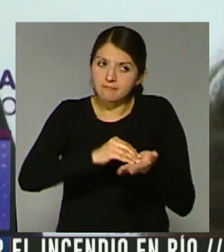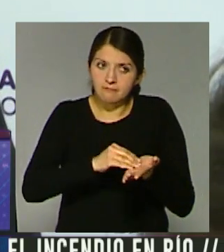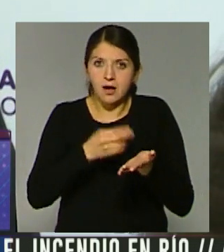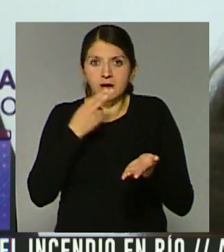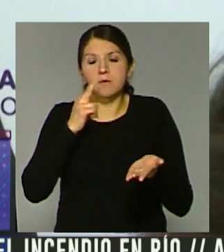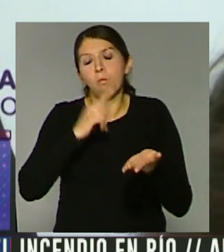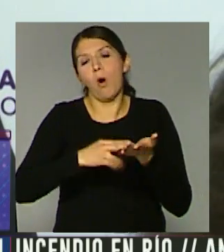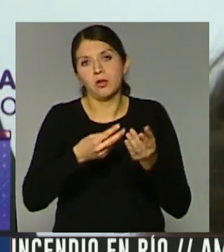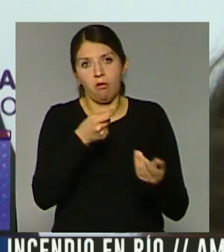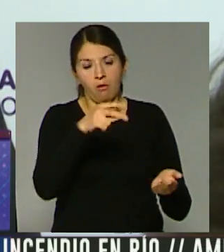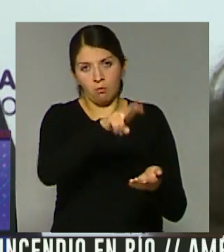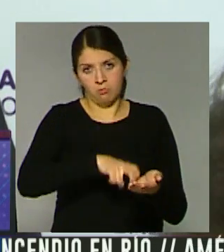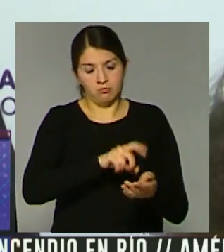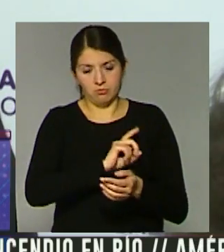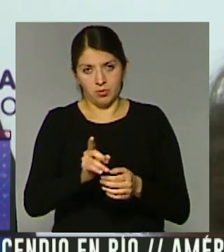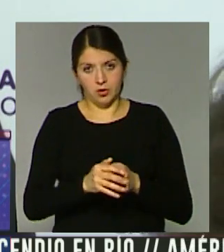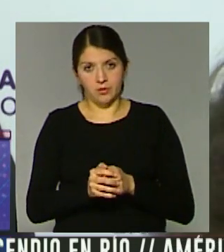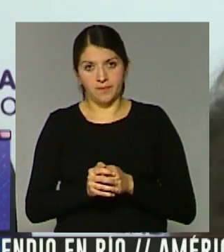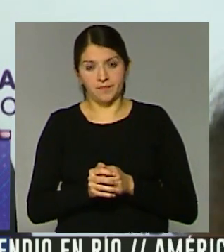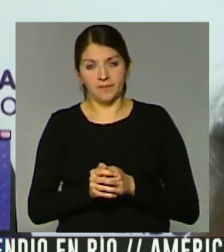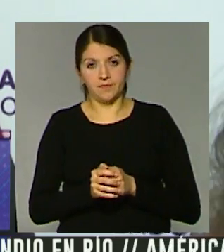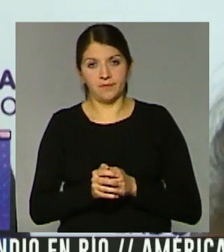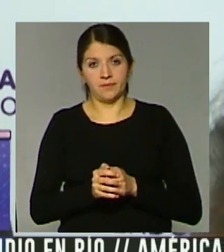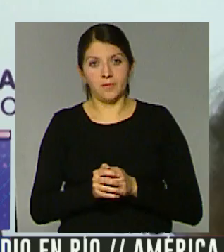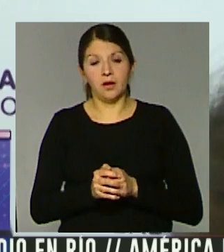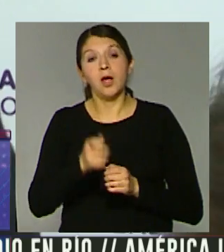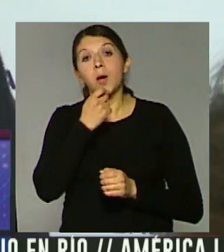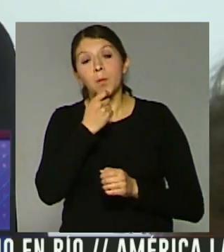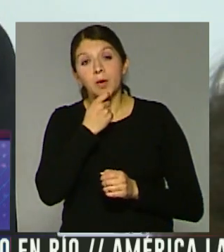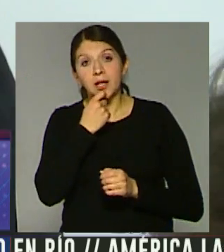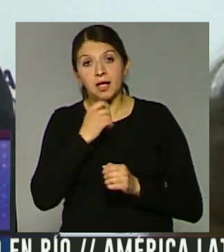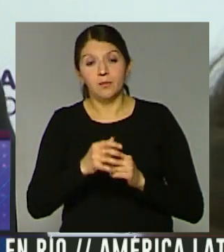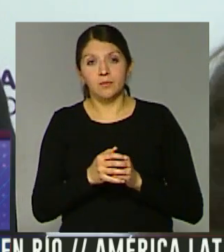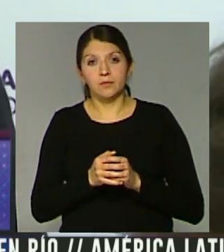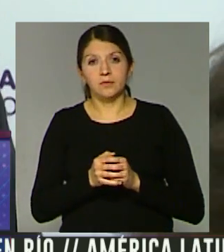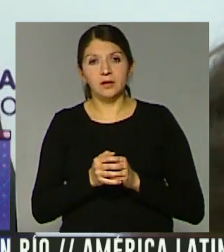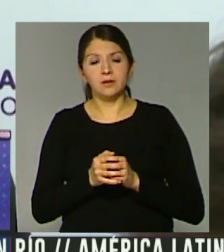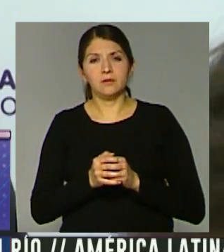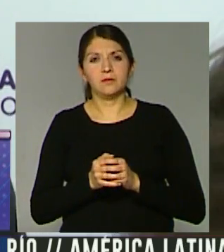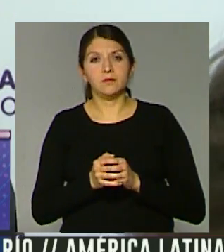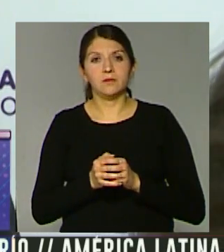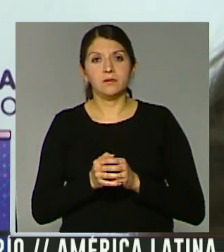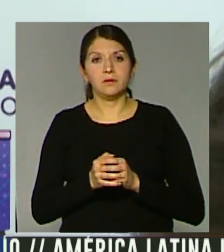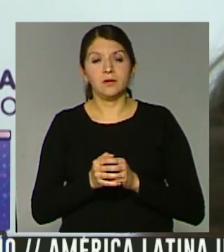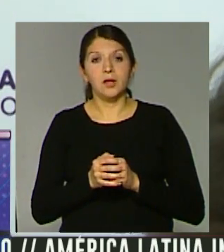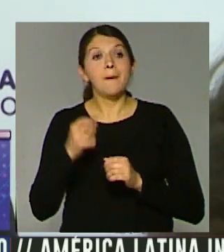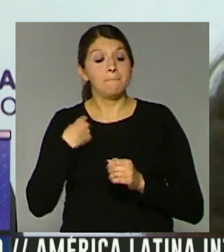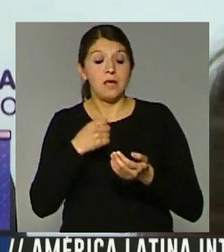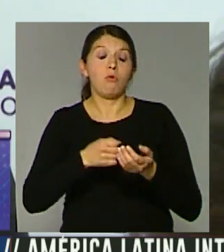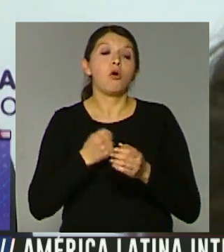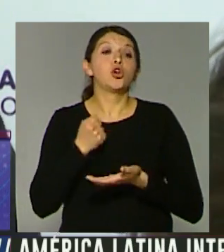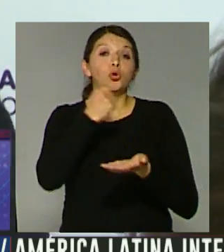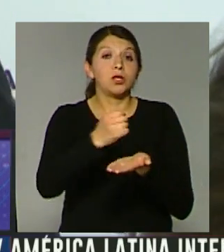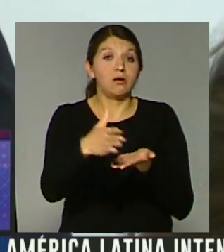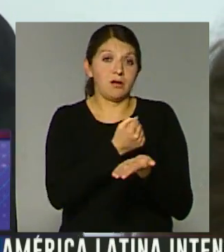aumento por este tema del boleto, por el traspaso, digamos, de que la quita de subsidio. Y lo mismo con